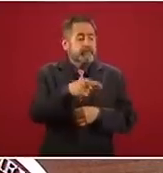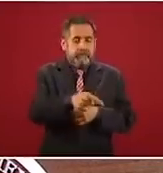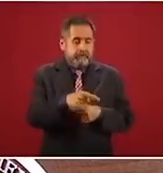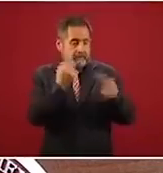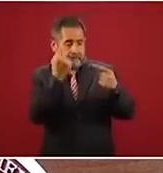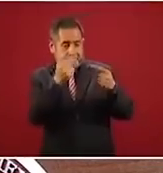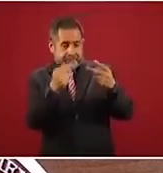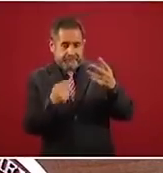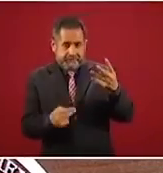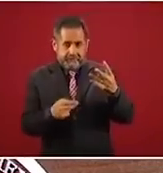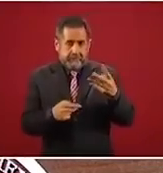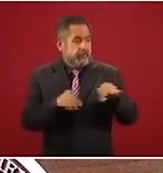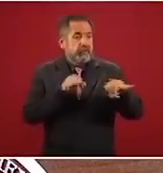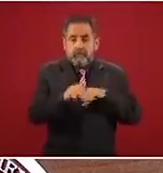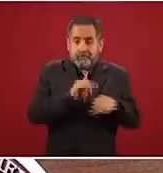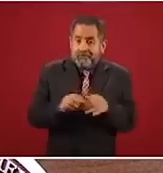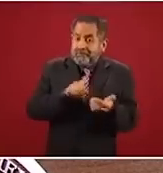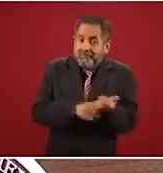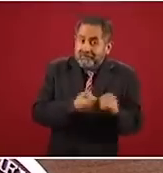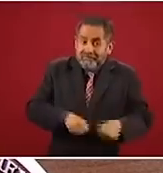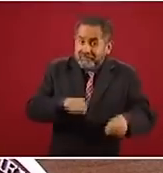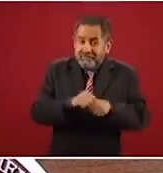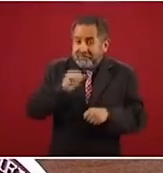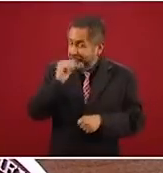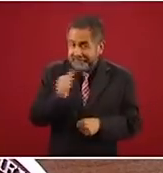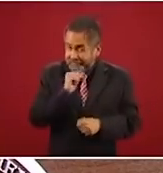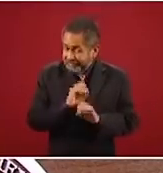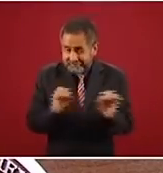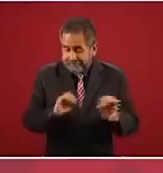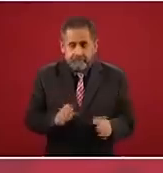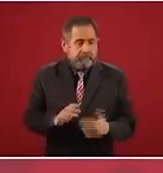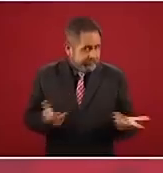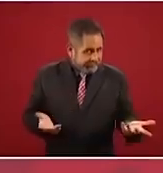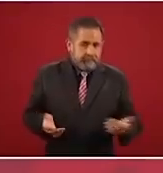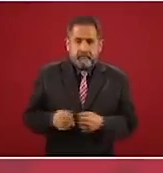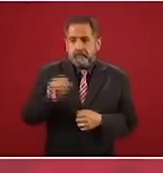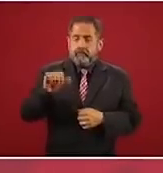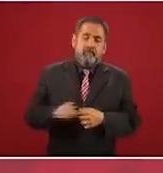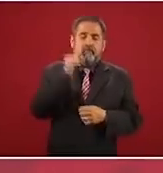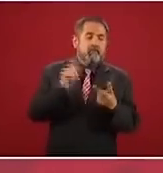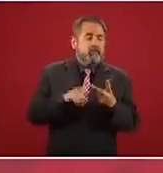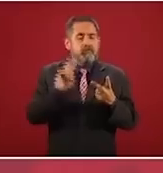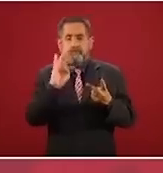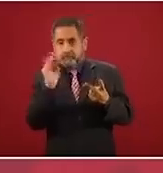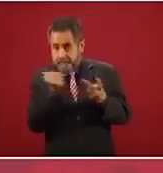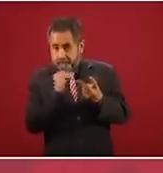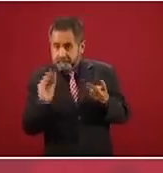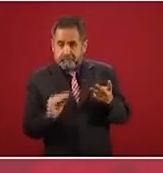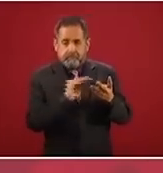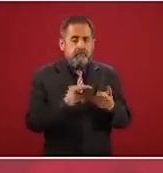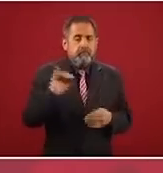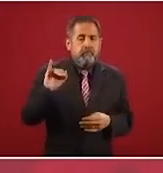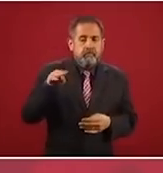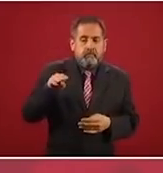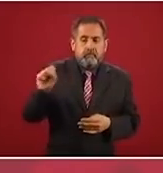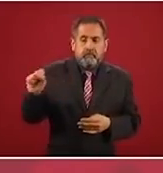ahora mencionados no trabajan en el Seguro Social, y otros casos que estuvieran en este supuesto, en el IMSS se